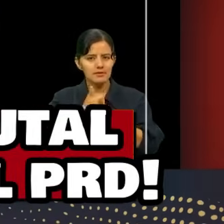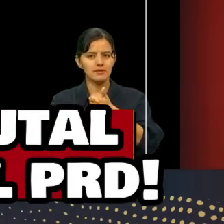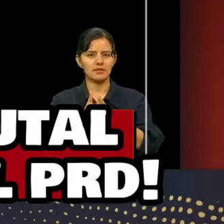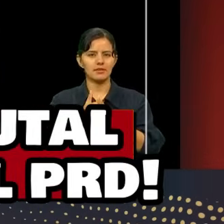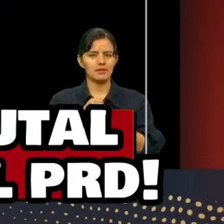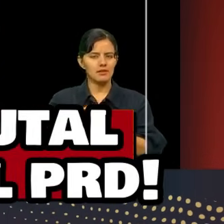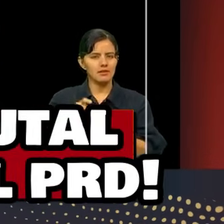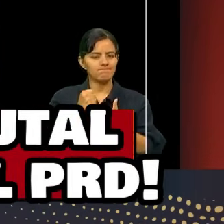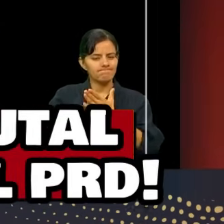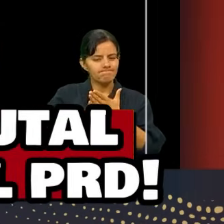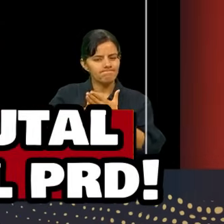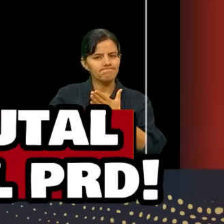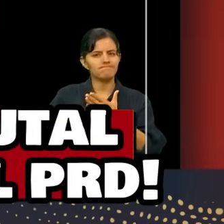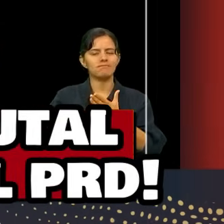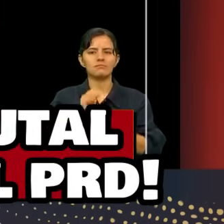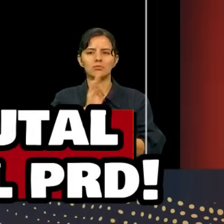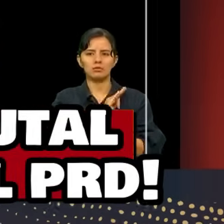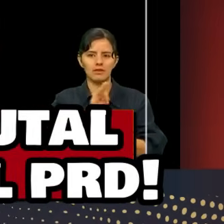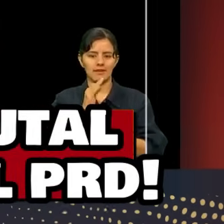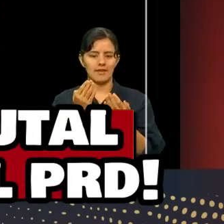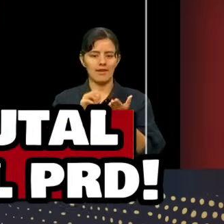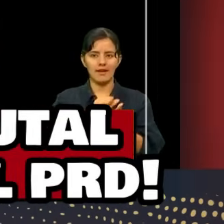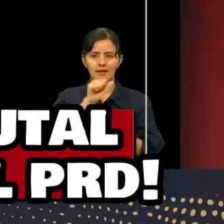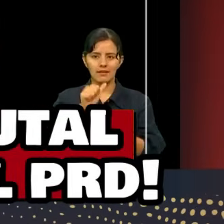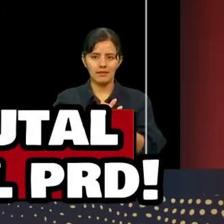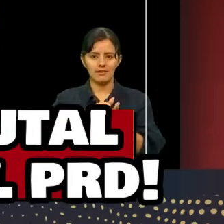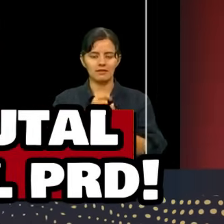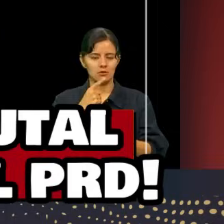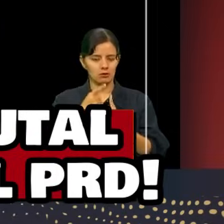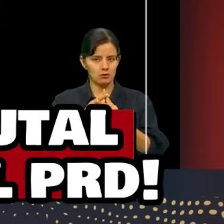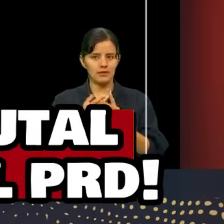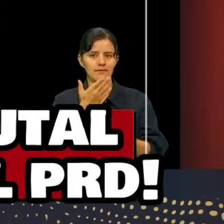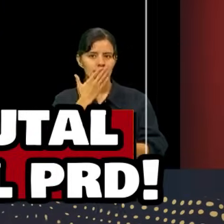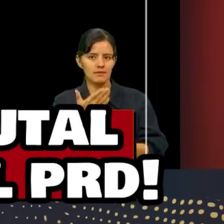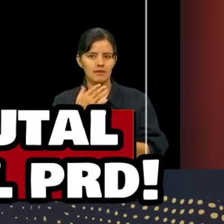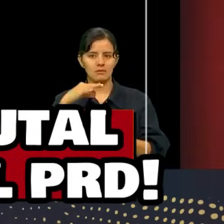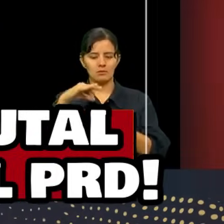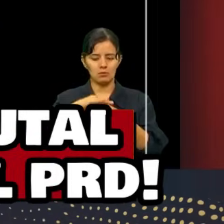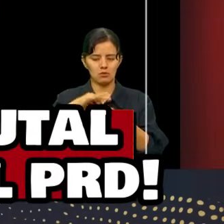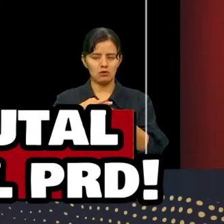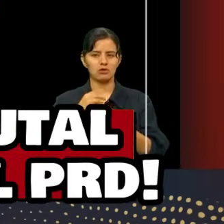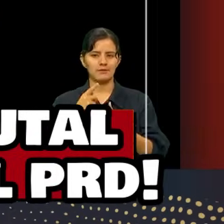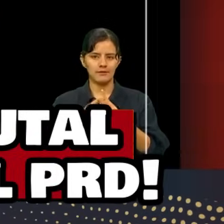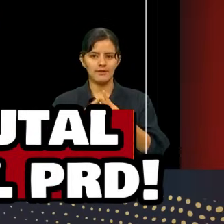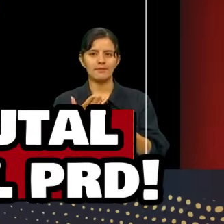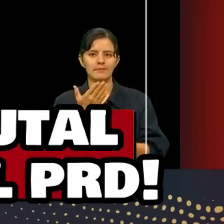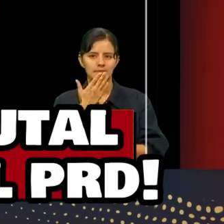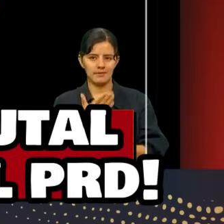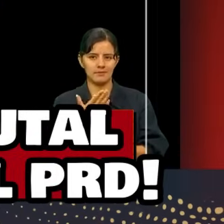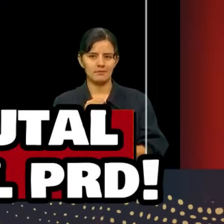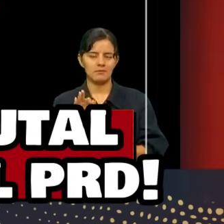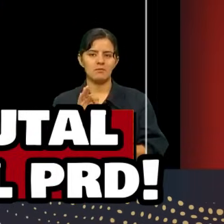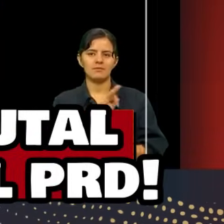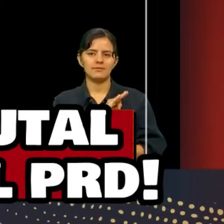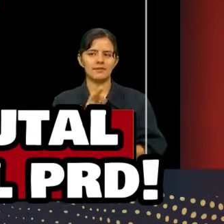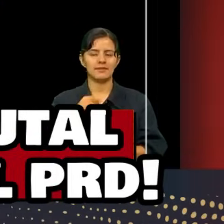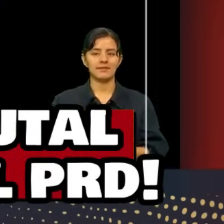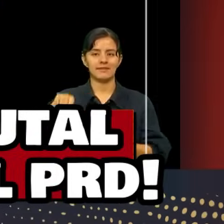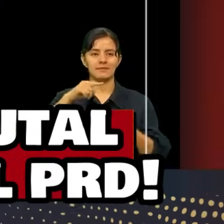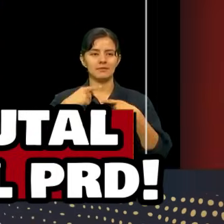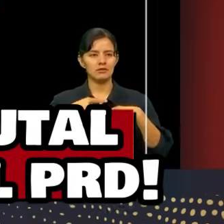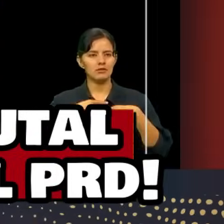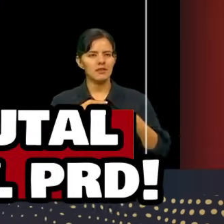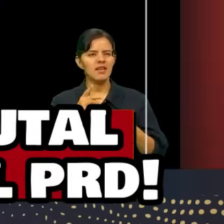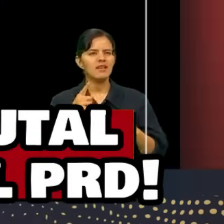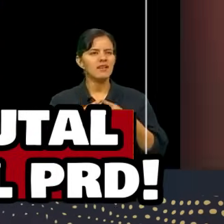porque se puedan contar bien las actas, se puedan contar bien los votos y podamos tener, digamos, muchísima claridad a la hora de